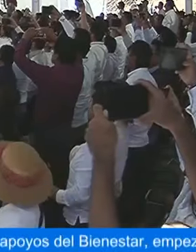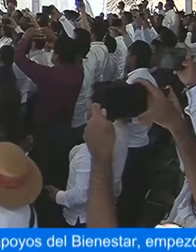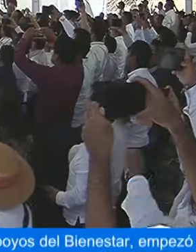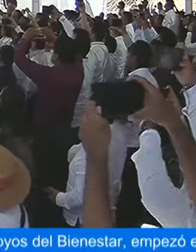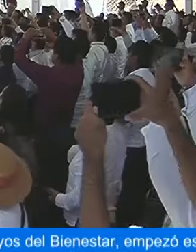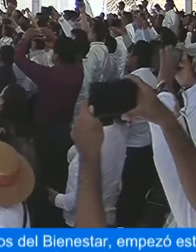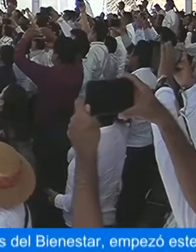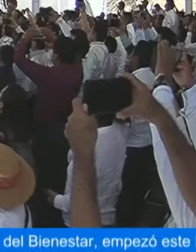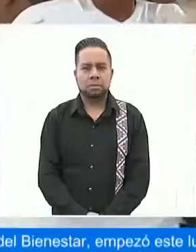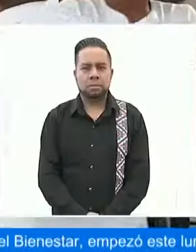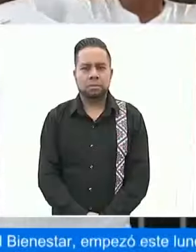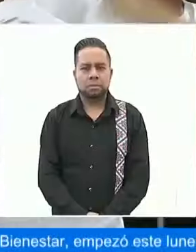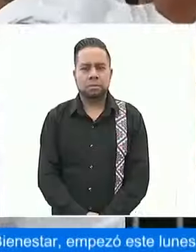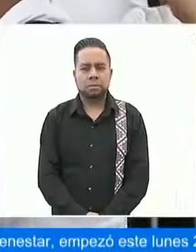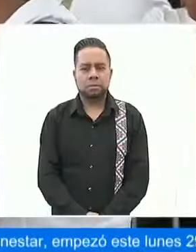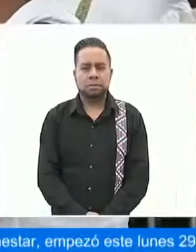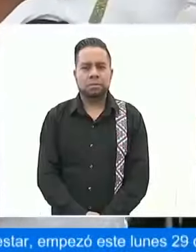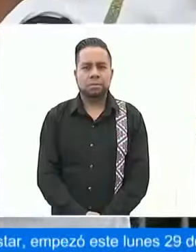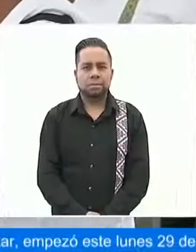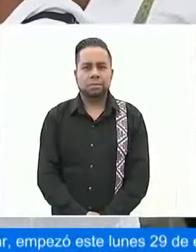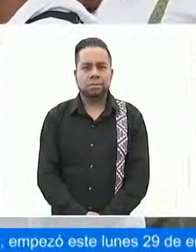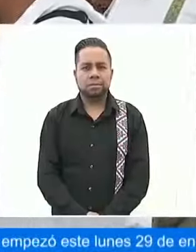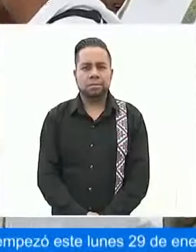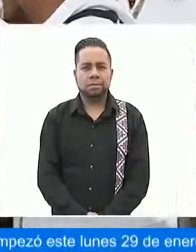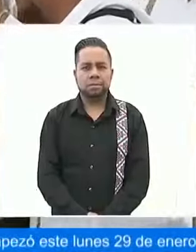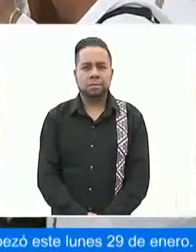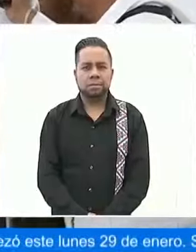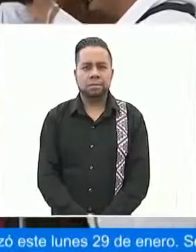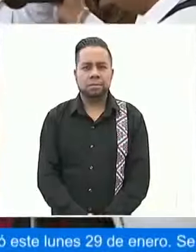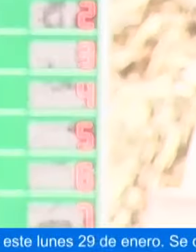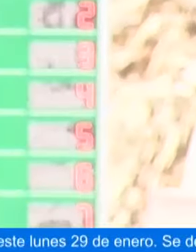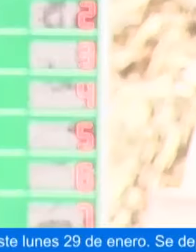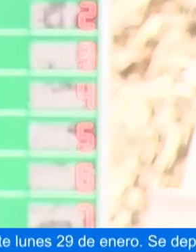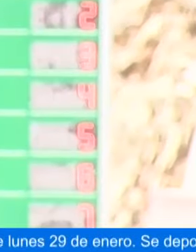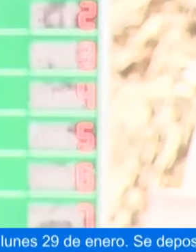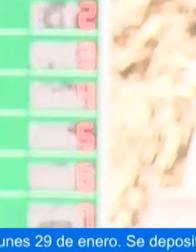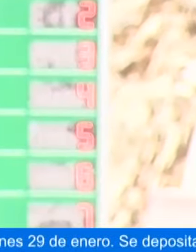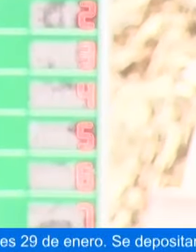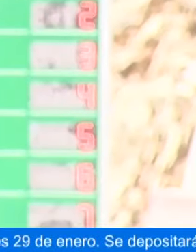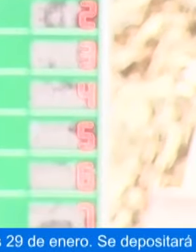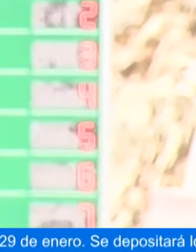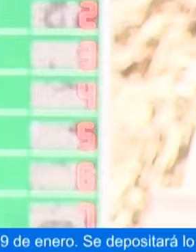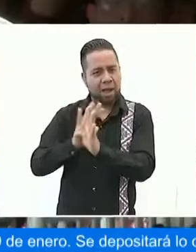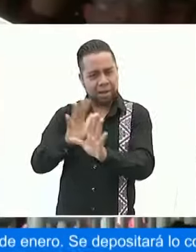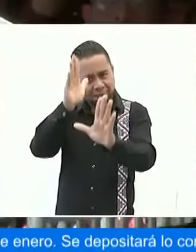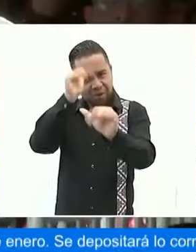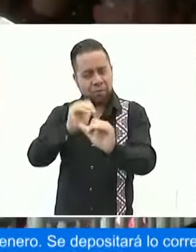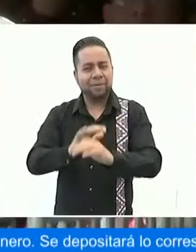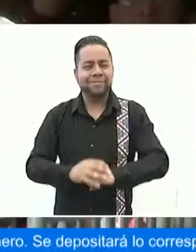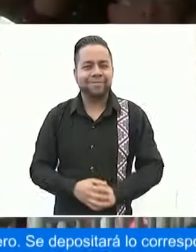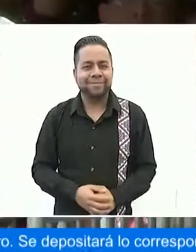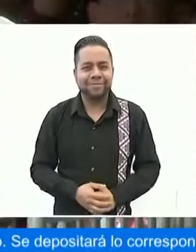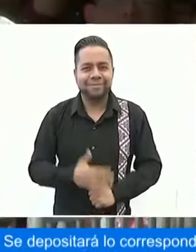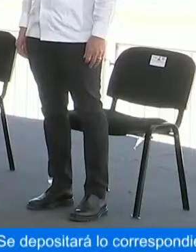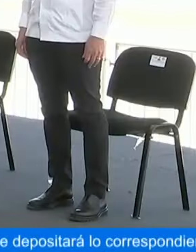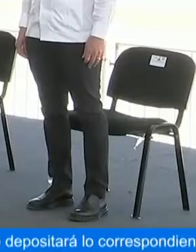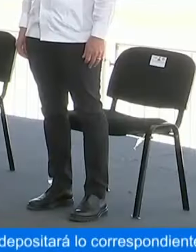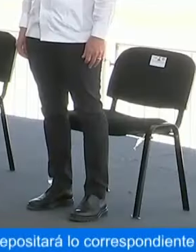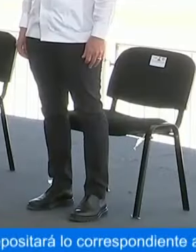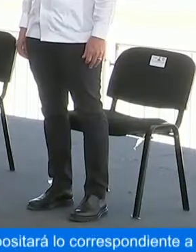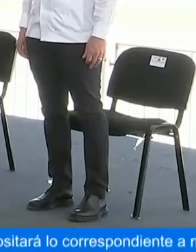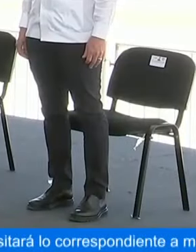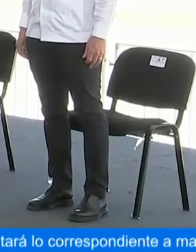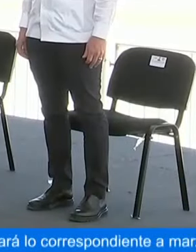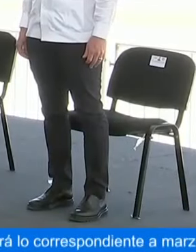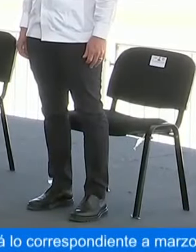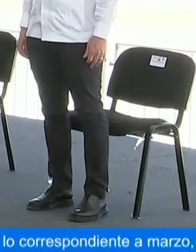donde pues estuvo ahí presente Alejandro murat El exmandatario Estatal y qué cree lo recibieron con abucheos sus paisanos así lo